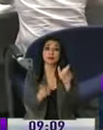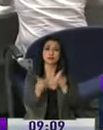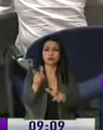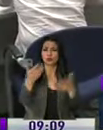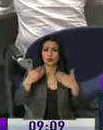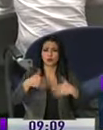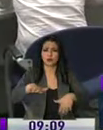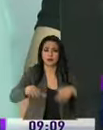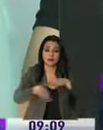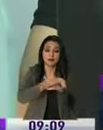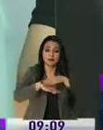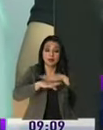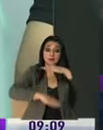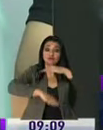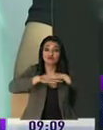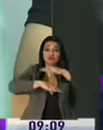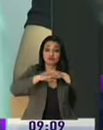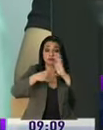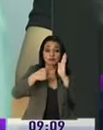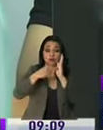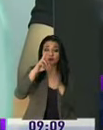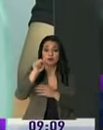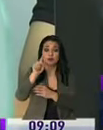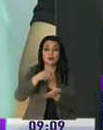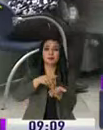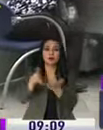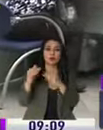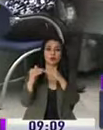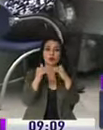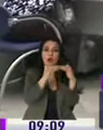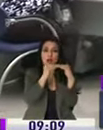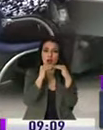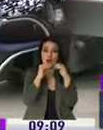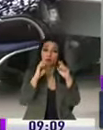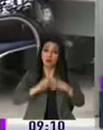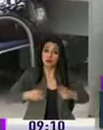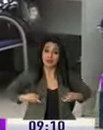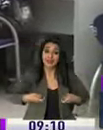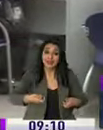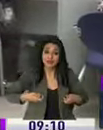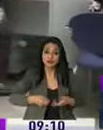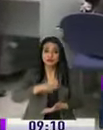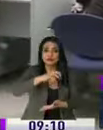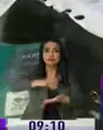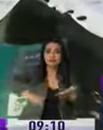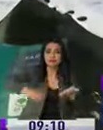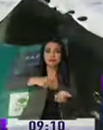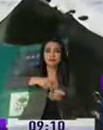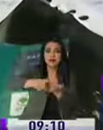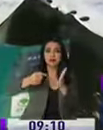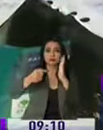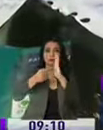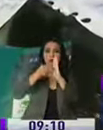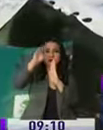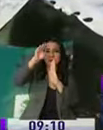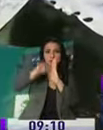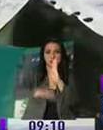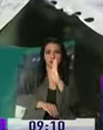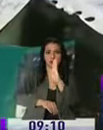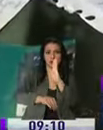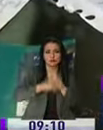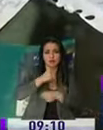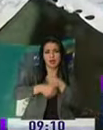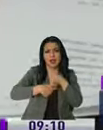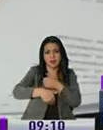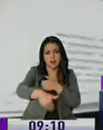naturales que sobrepasan la base imponible del impuesto a la renta pagan por igual y pueden deducir de ese pago los gastos personales en los que incurran en el